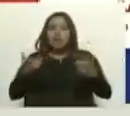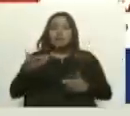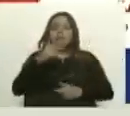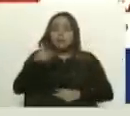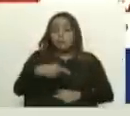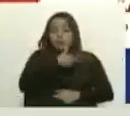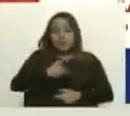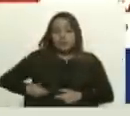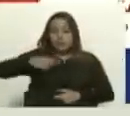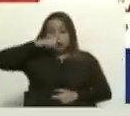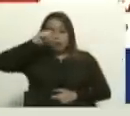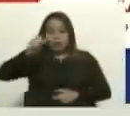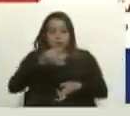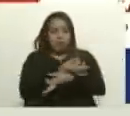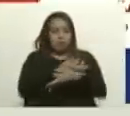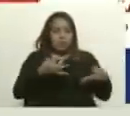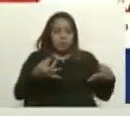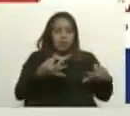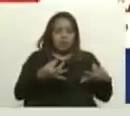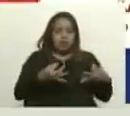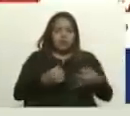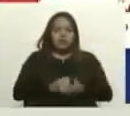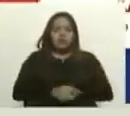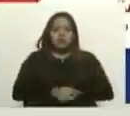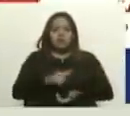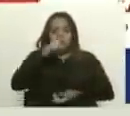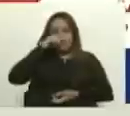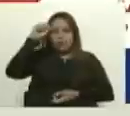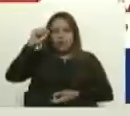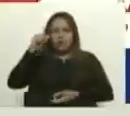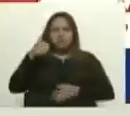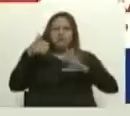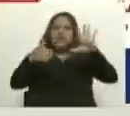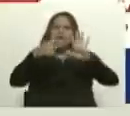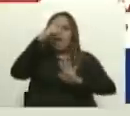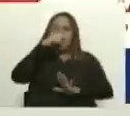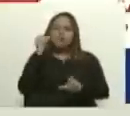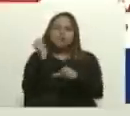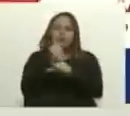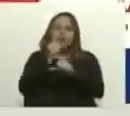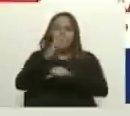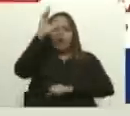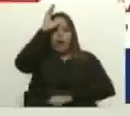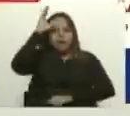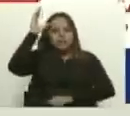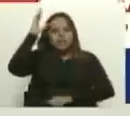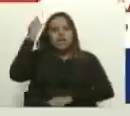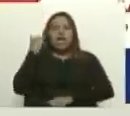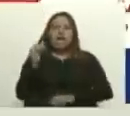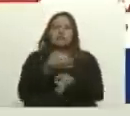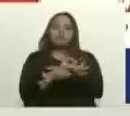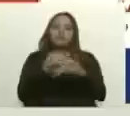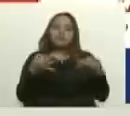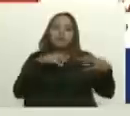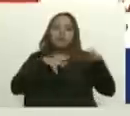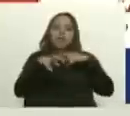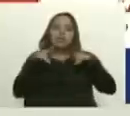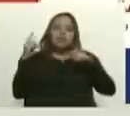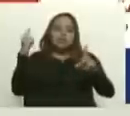extraordinarias. Nicolás Maduro fue canciller del comandante Chávez en más de 6 años y cultivó esas relaciones